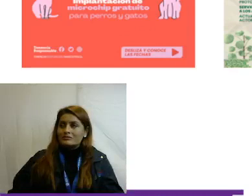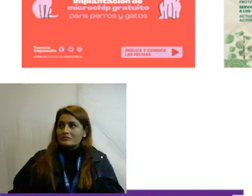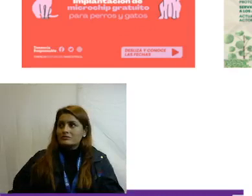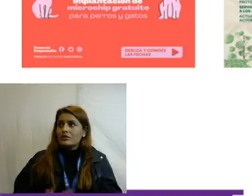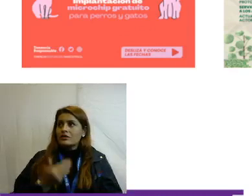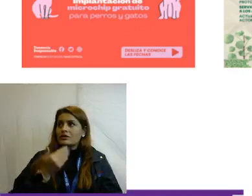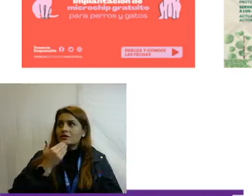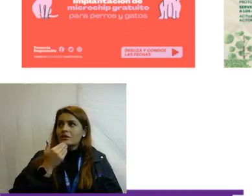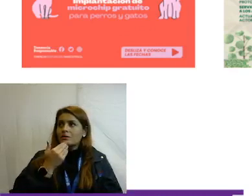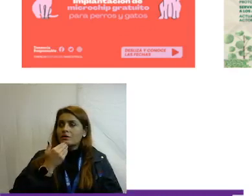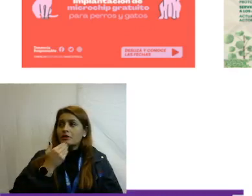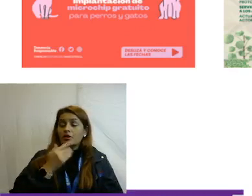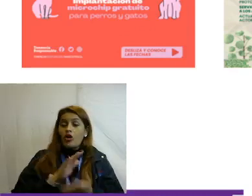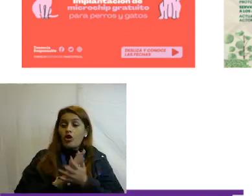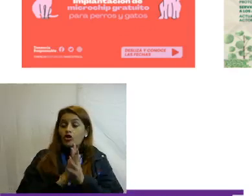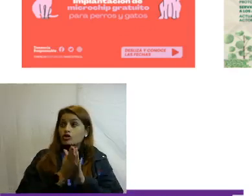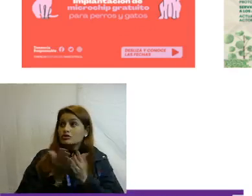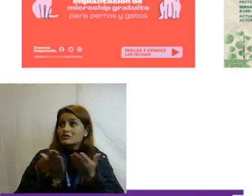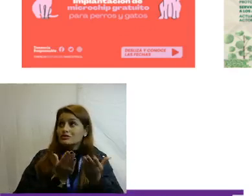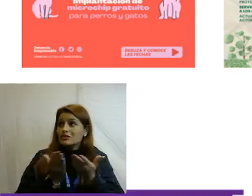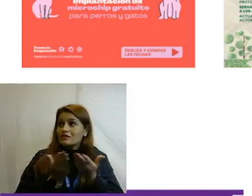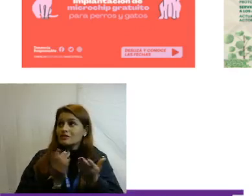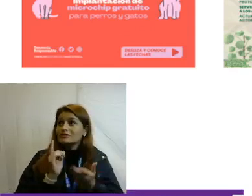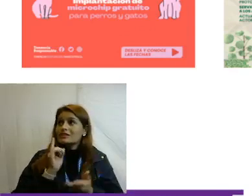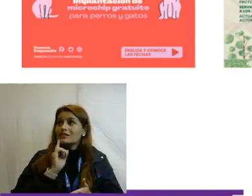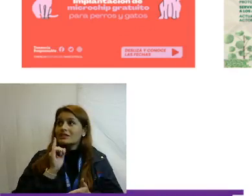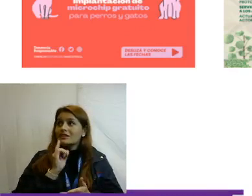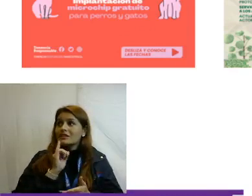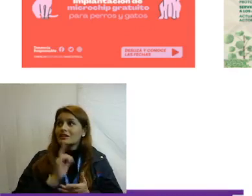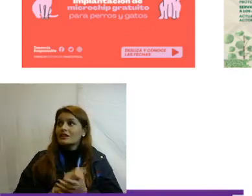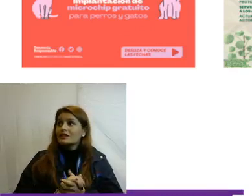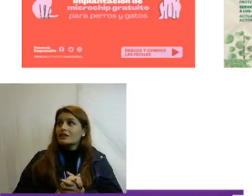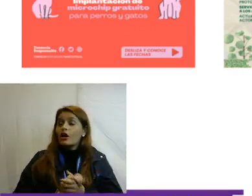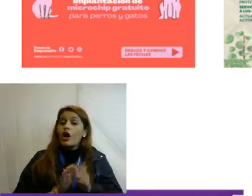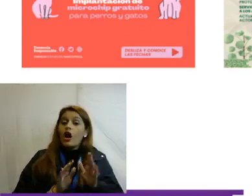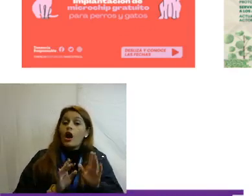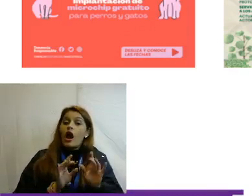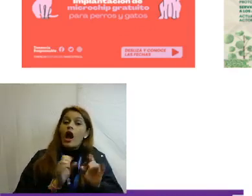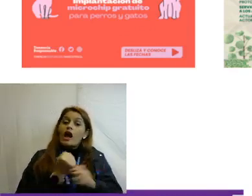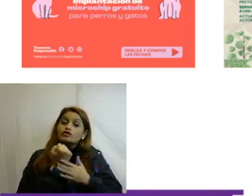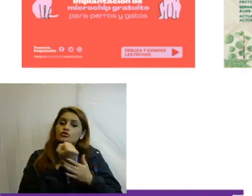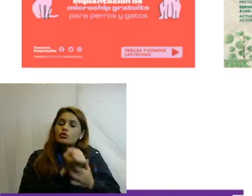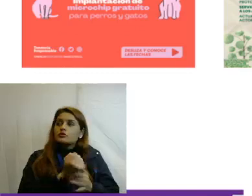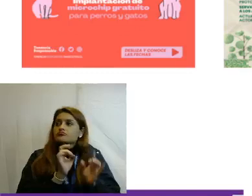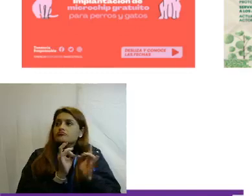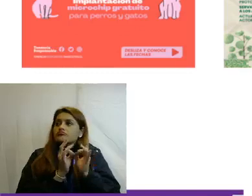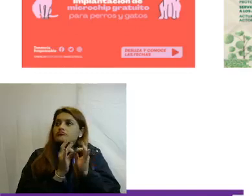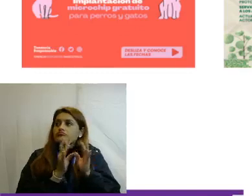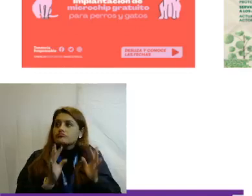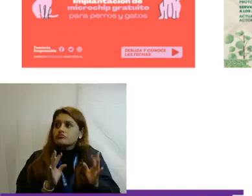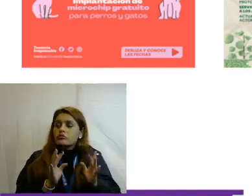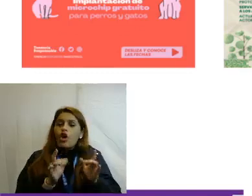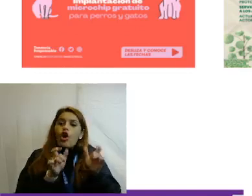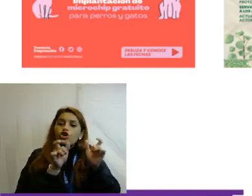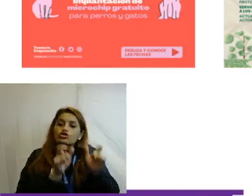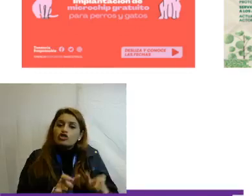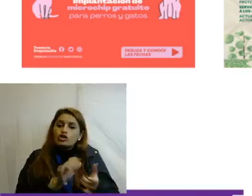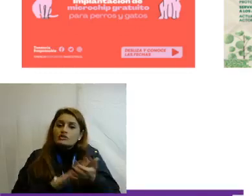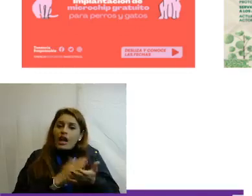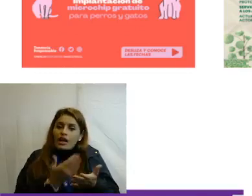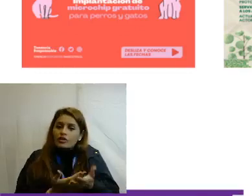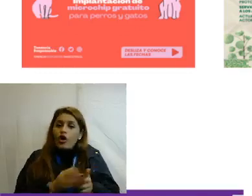de todos estos servicios mencionados, contamos con atención veterinaria, ya sea curativa y preventiva, ya sea controles sanos, controles